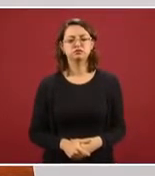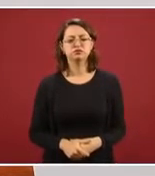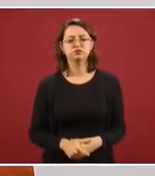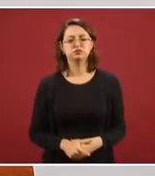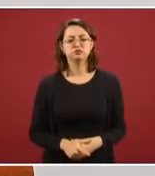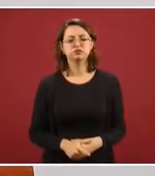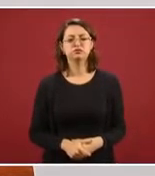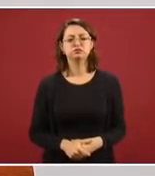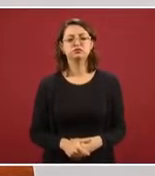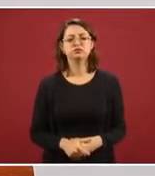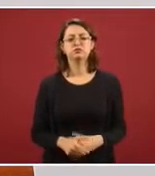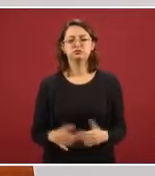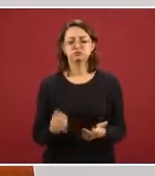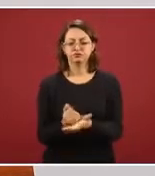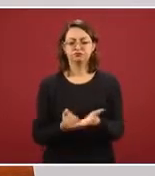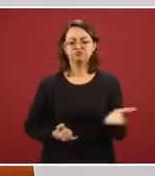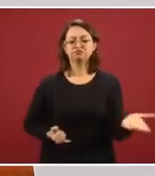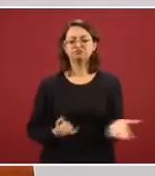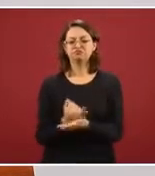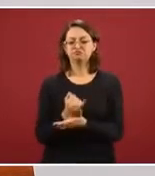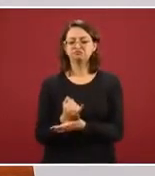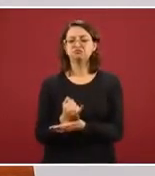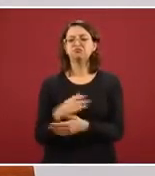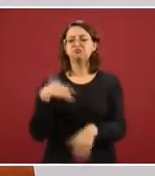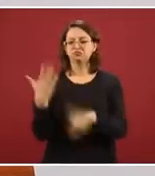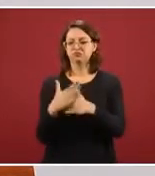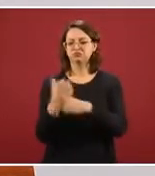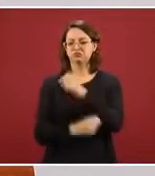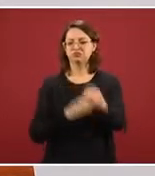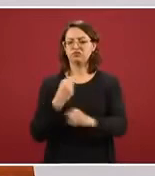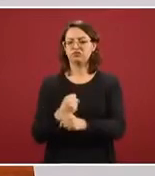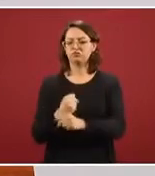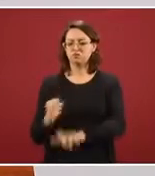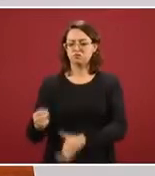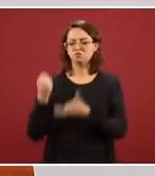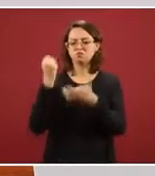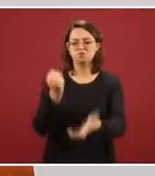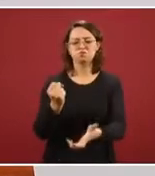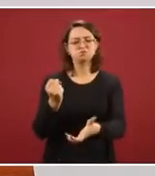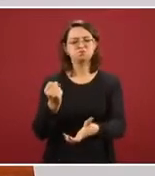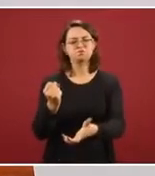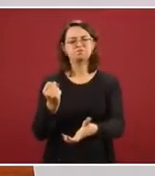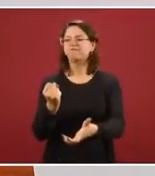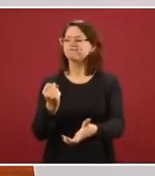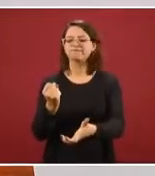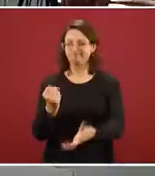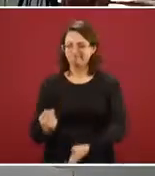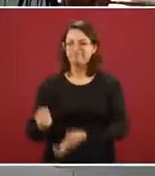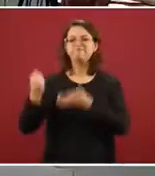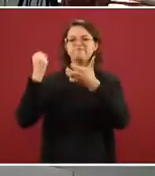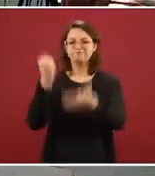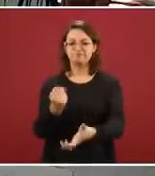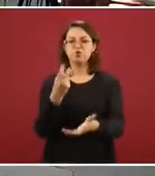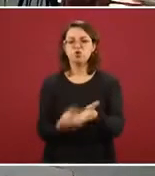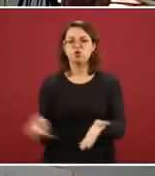un presupuesto adicional de 40 mil millones de pesos para este programa